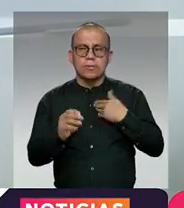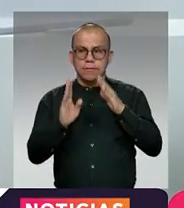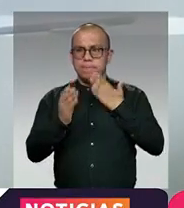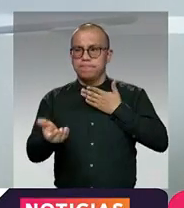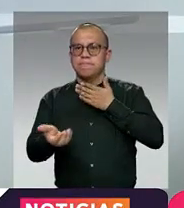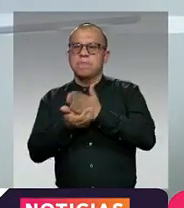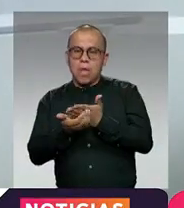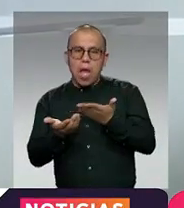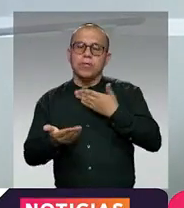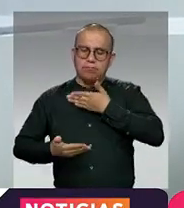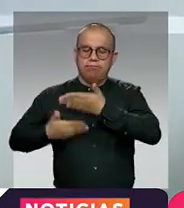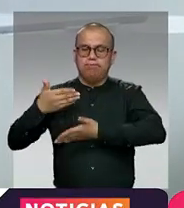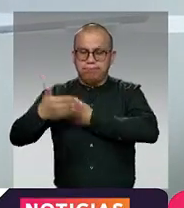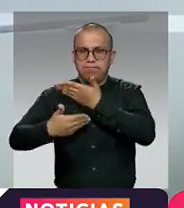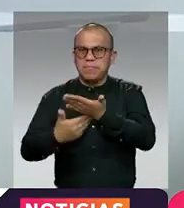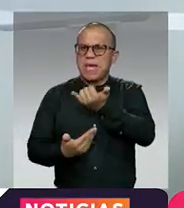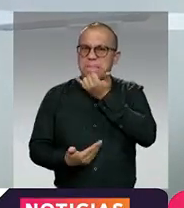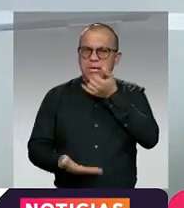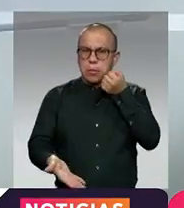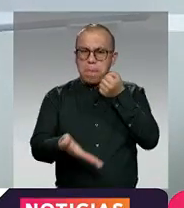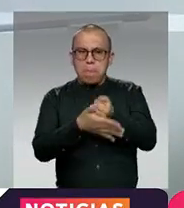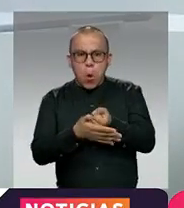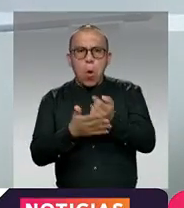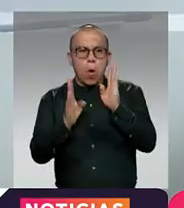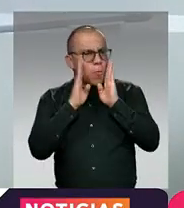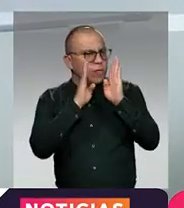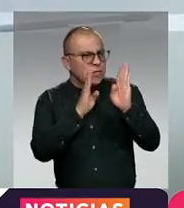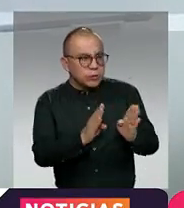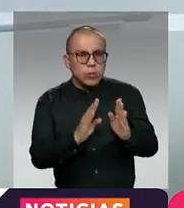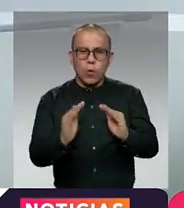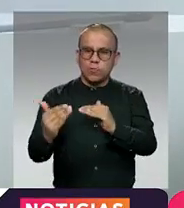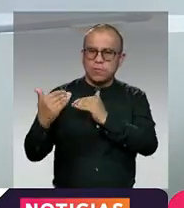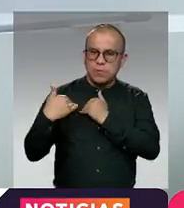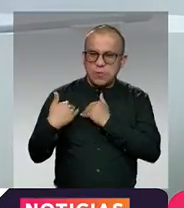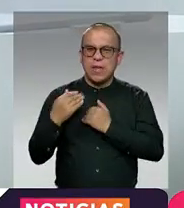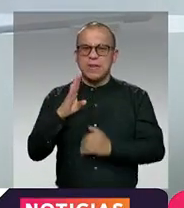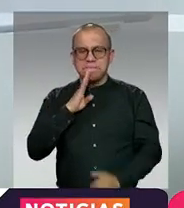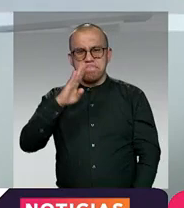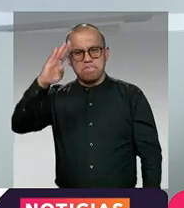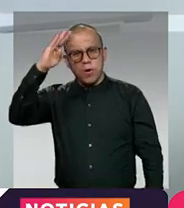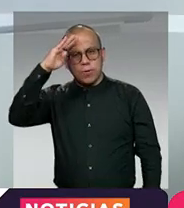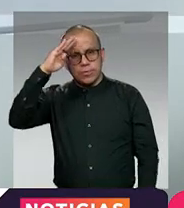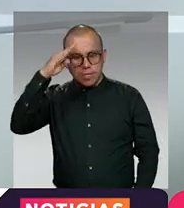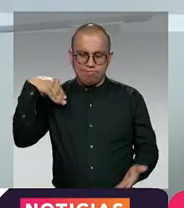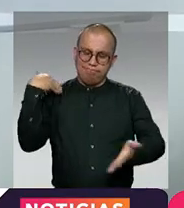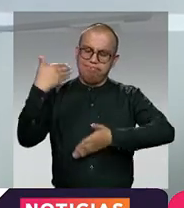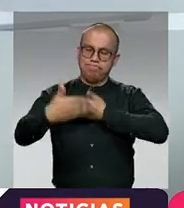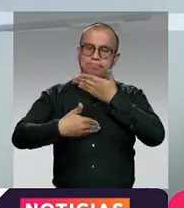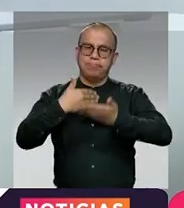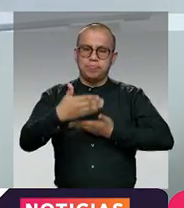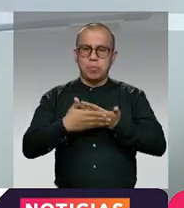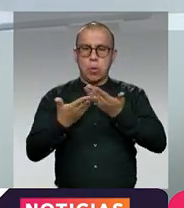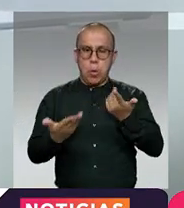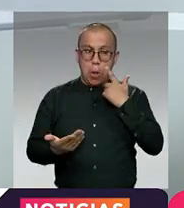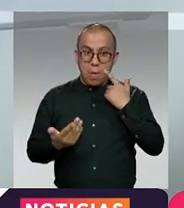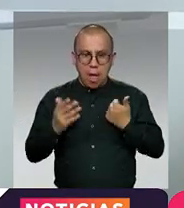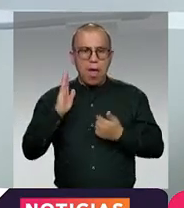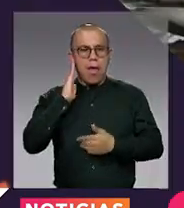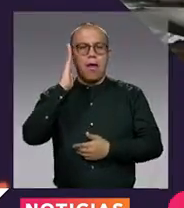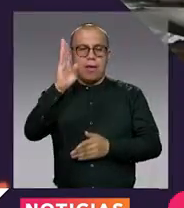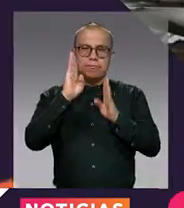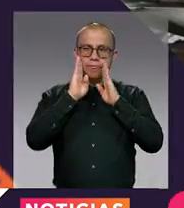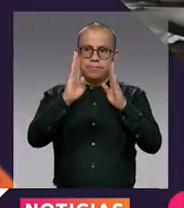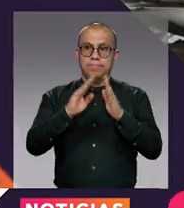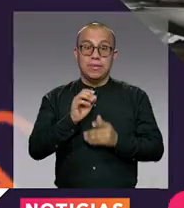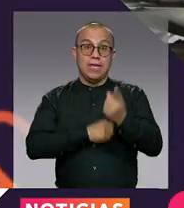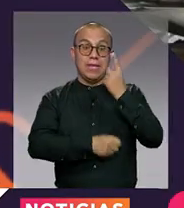gravedad del siniestro, qué unidades atendieron la situación y posterior a esto se hace como la proyección de las atenciones.